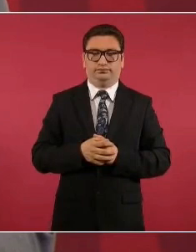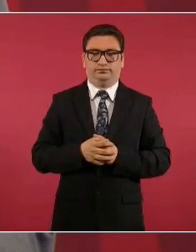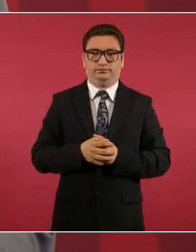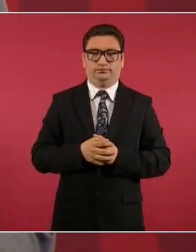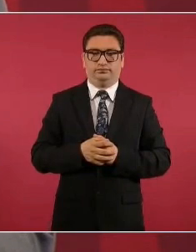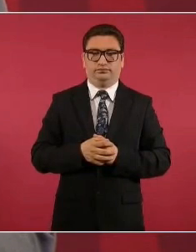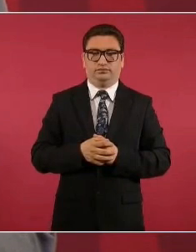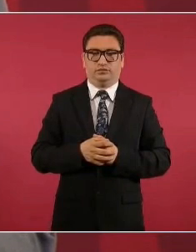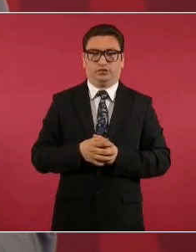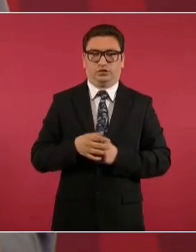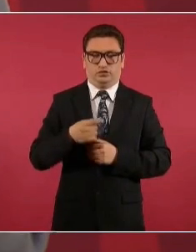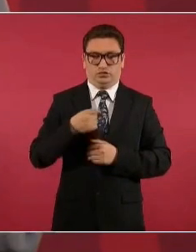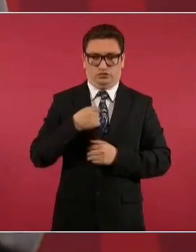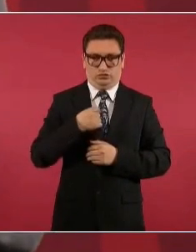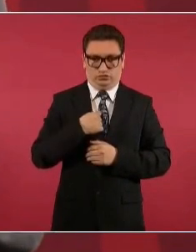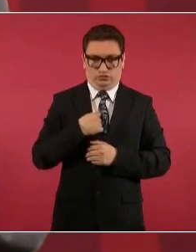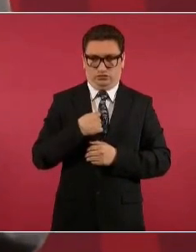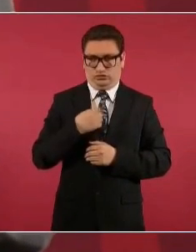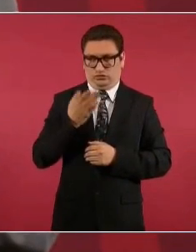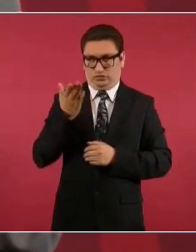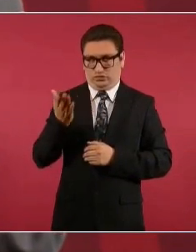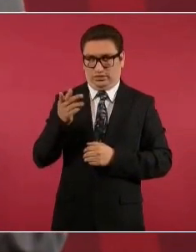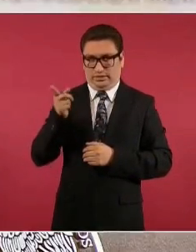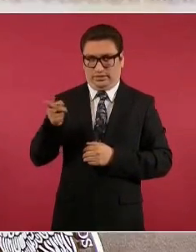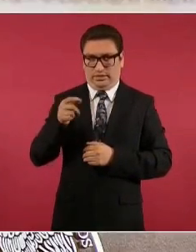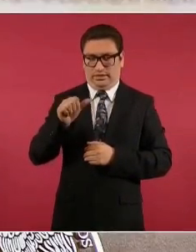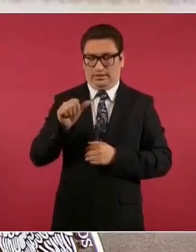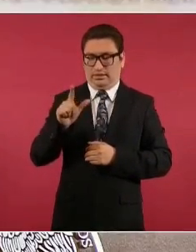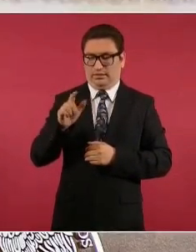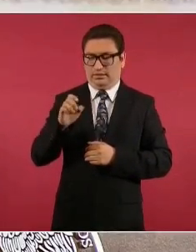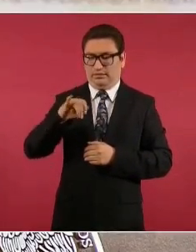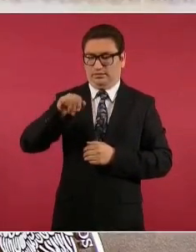Yo le estoy pidiendo a Alejandro, porque sé